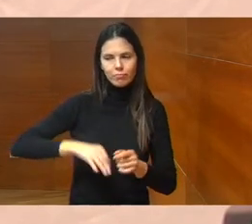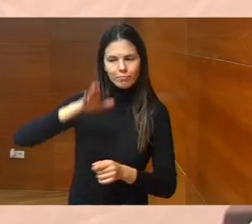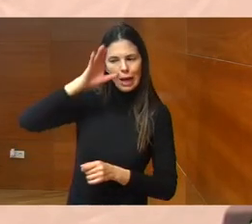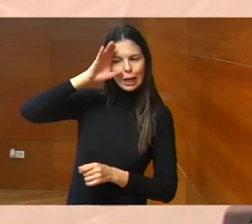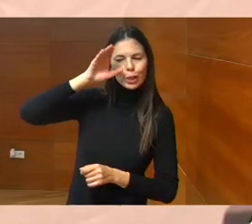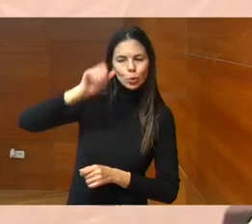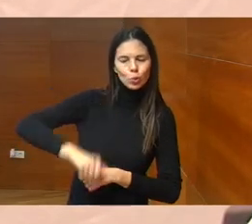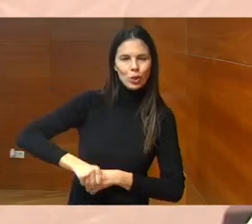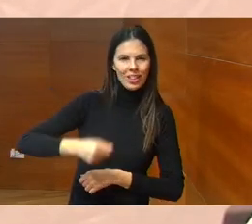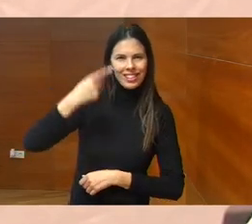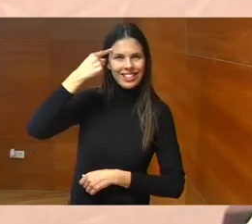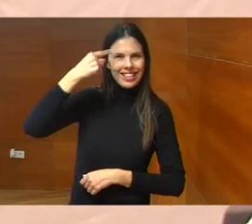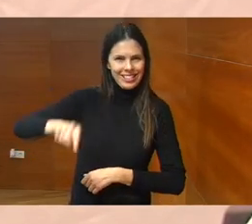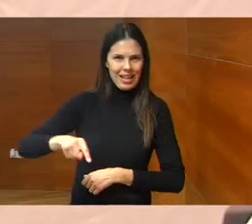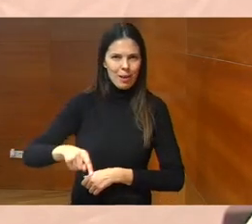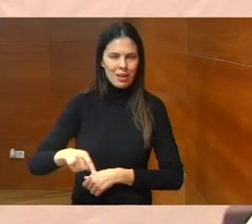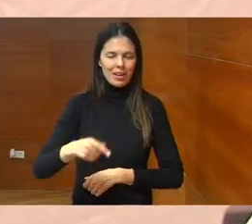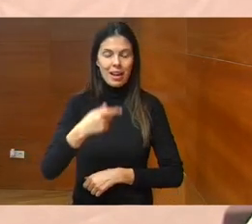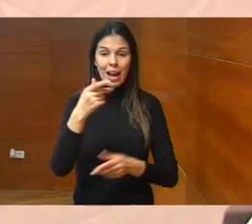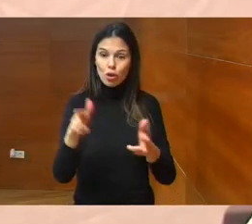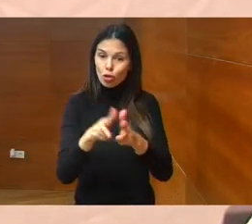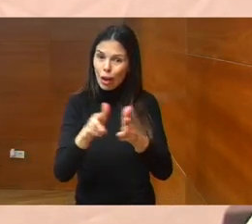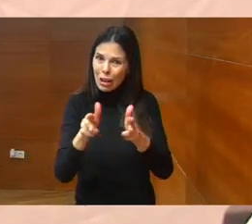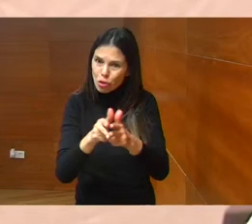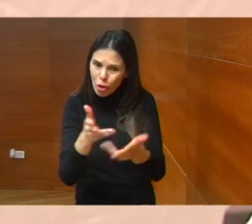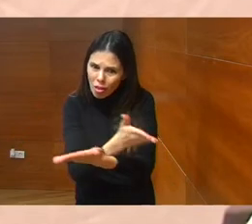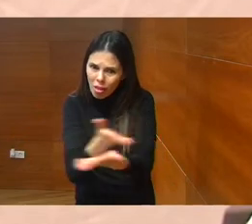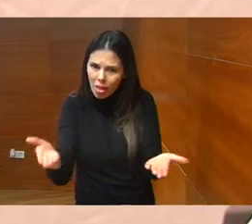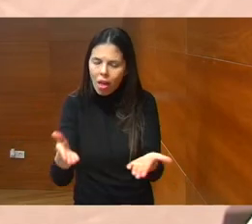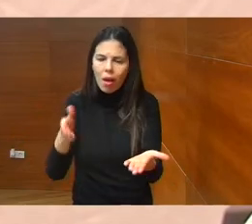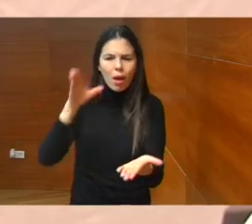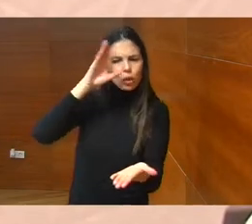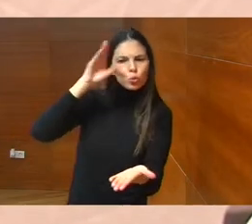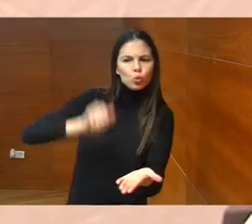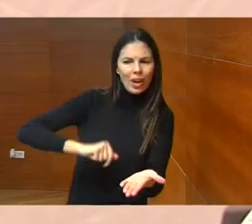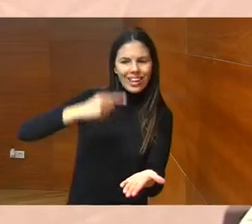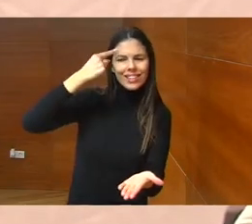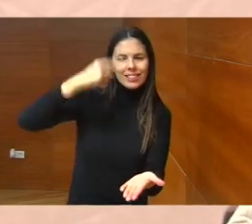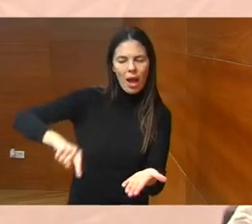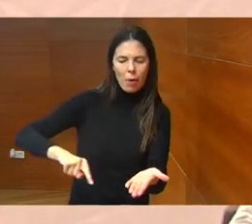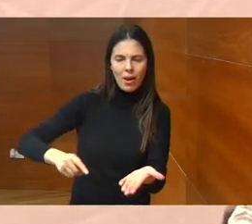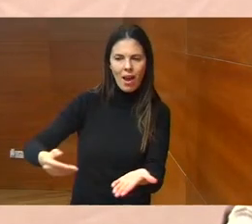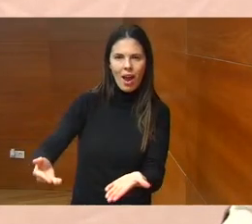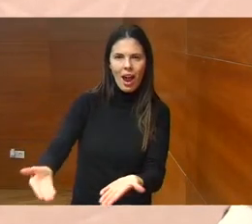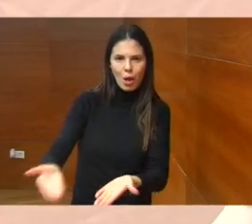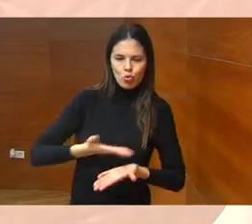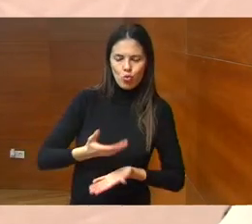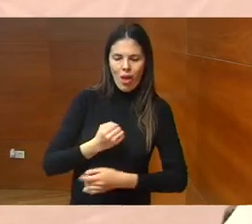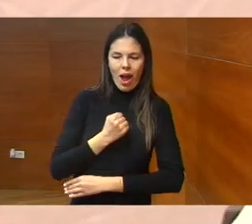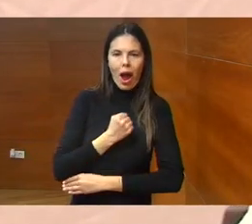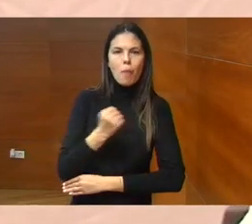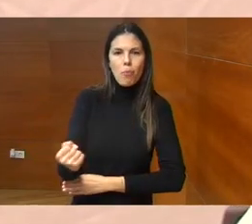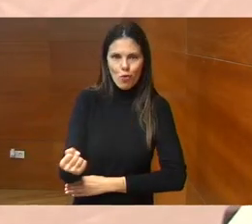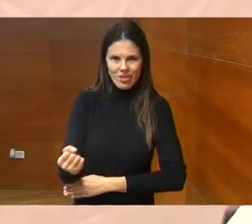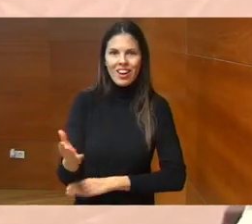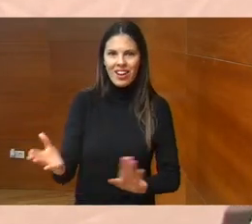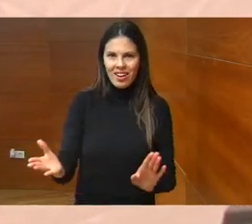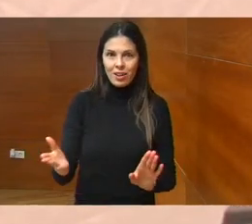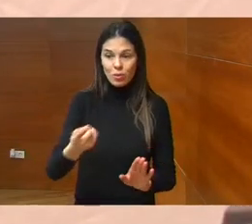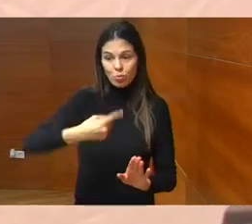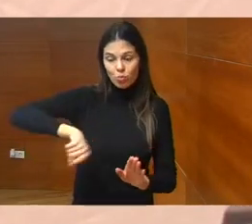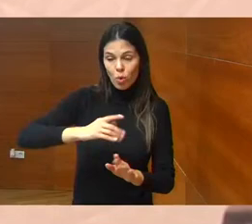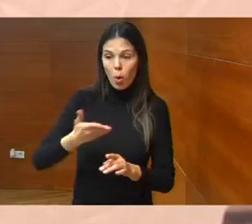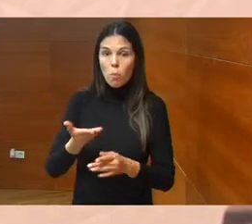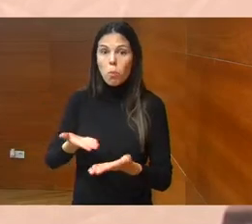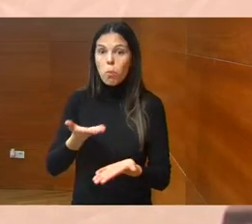a sociedad civil en participar y apoyar las propuestas que